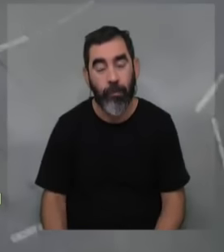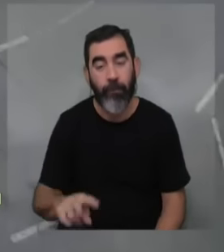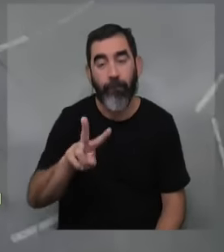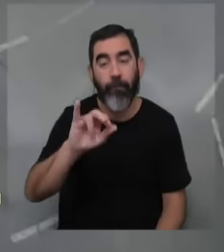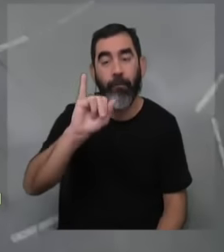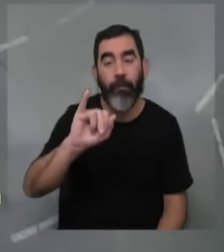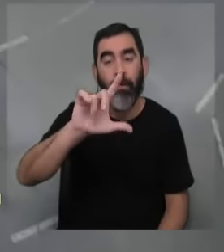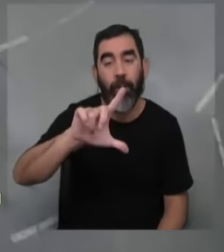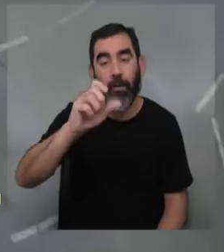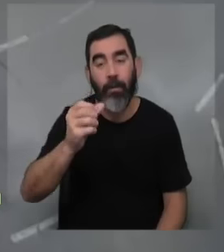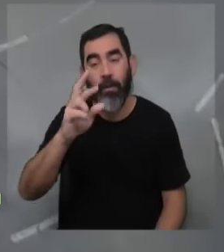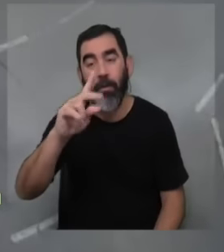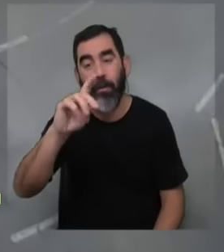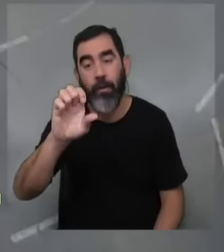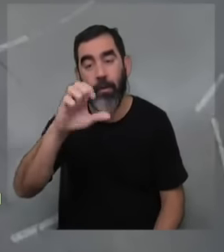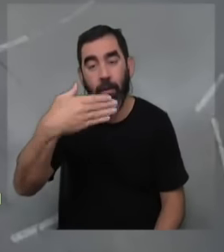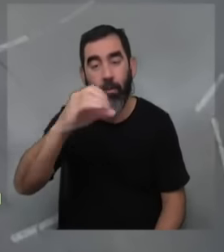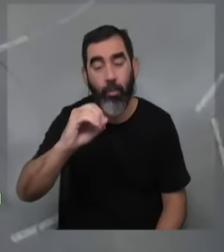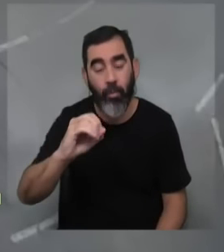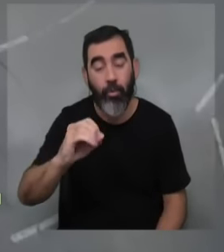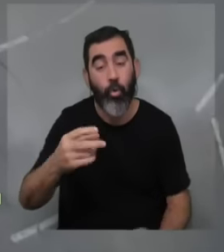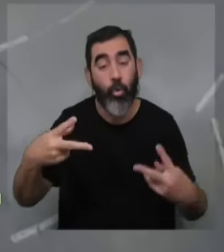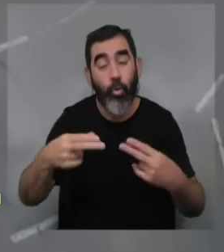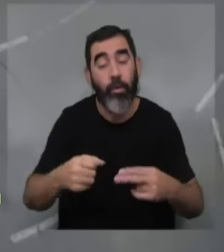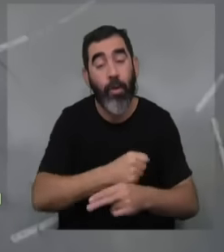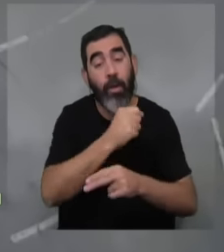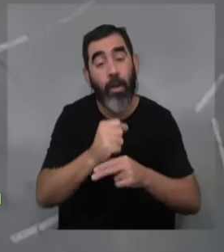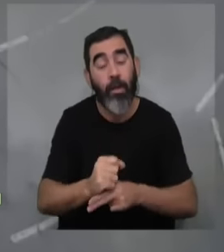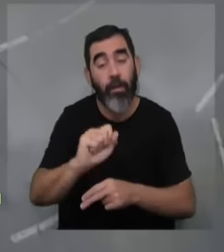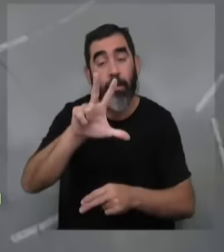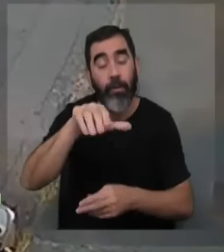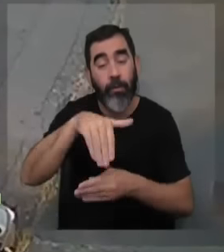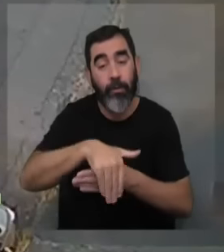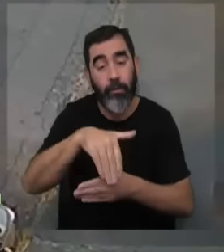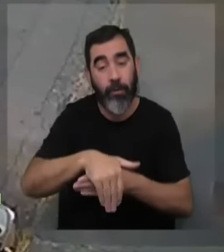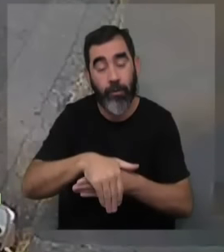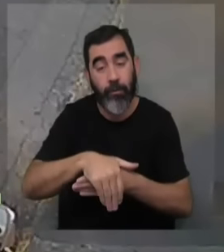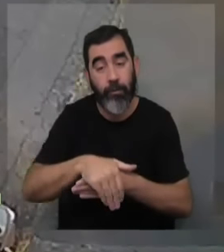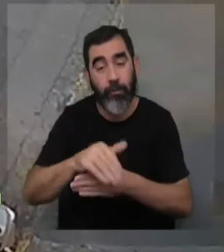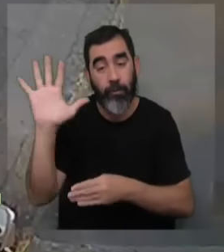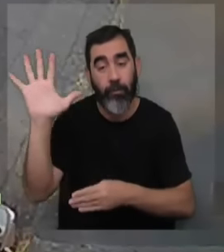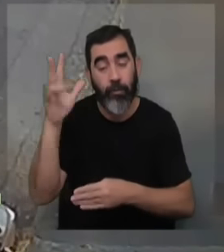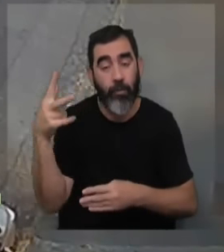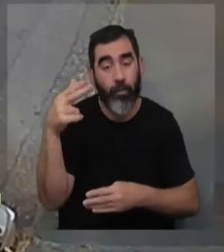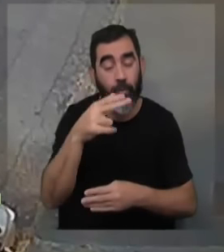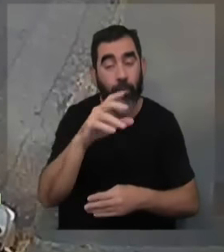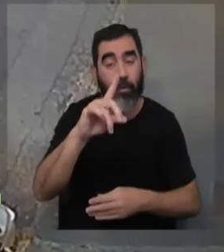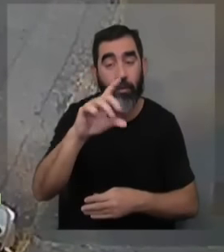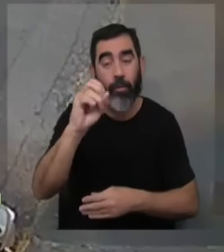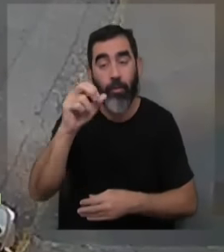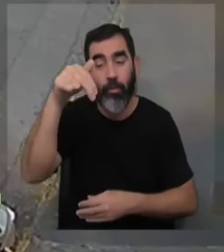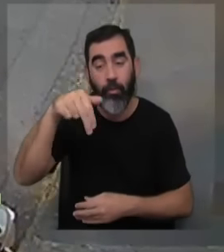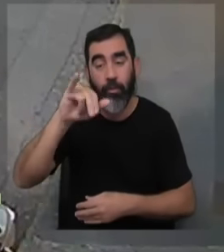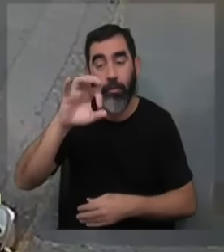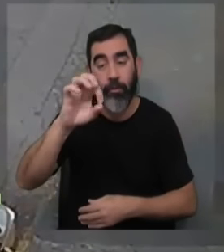Bot desde San Martín hasta arena grande el corte será hasta las 15 horas por trabajos de poda y doniceti desde verd hasta